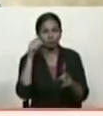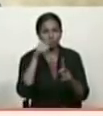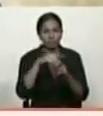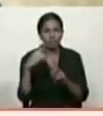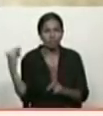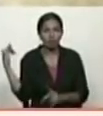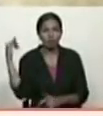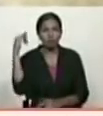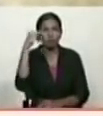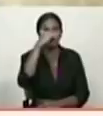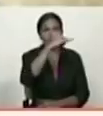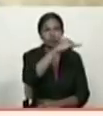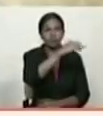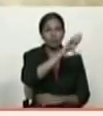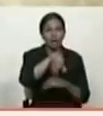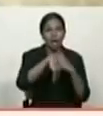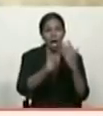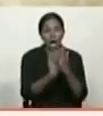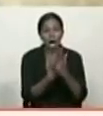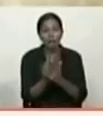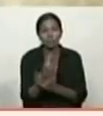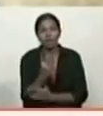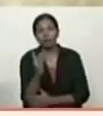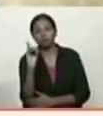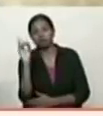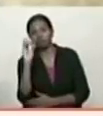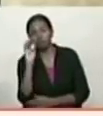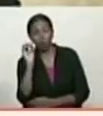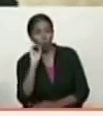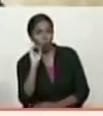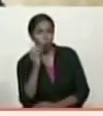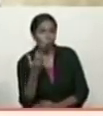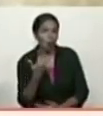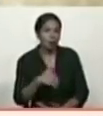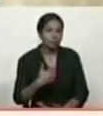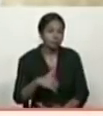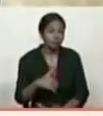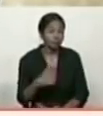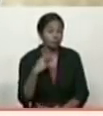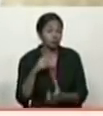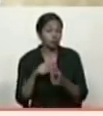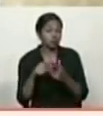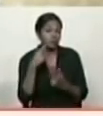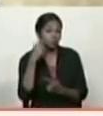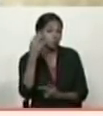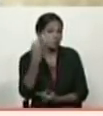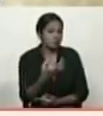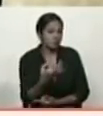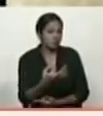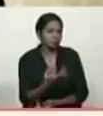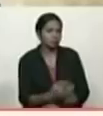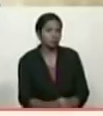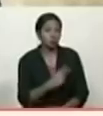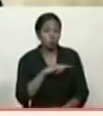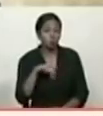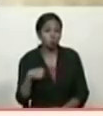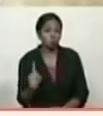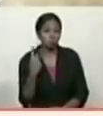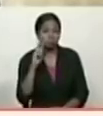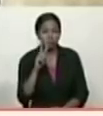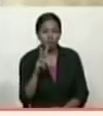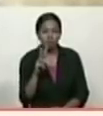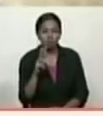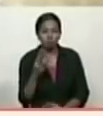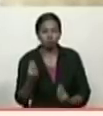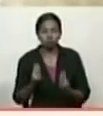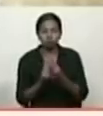de Caracas a Montevideo o a Buenos Aires. Y es una verdad. Ahí estamos con nuestra madre África,